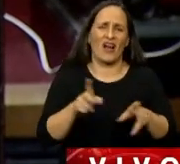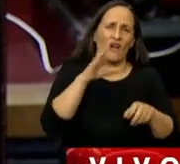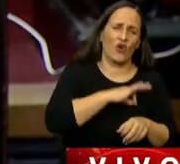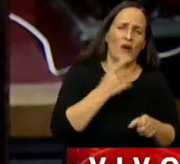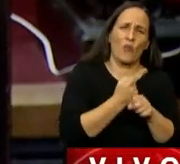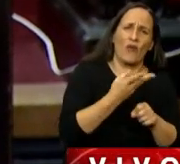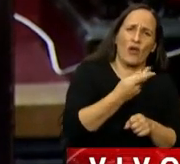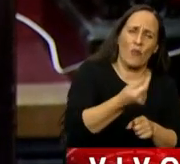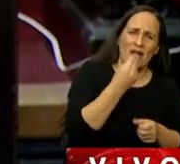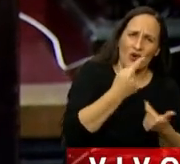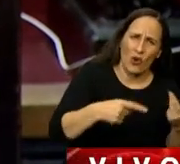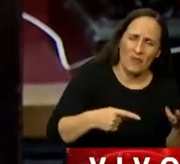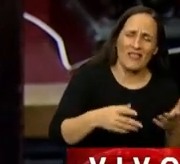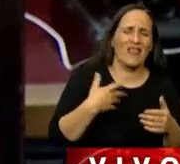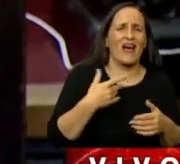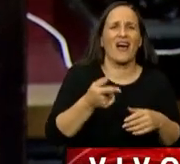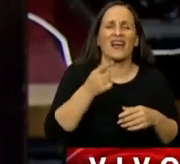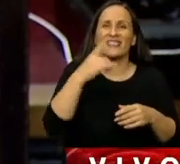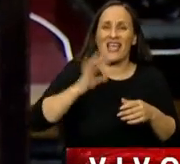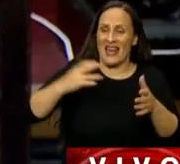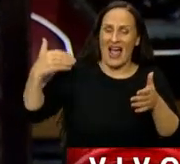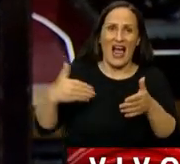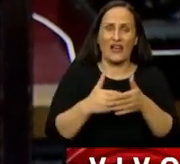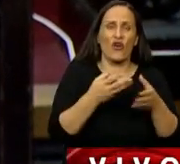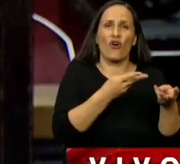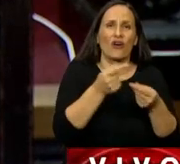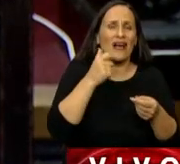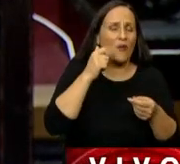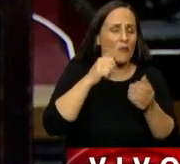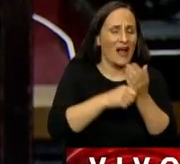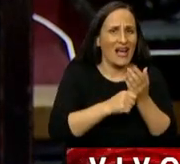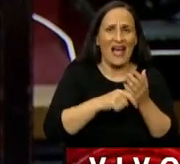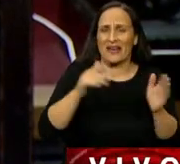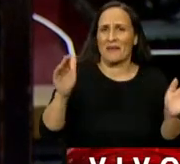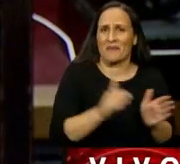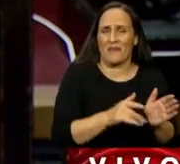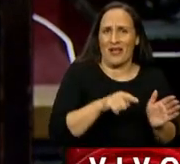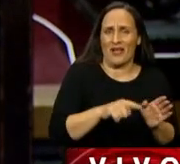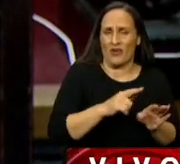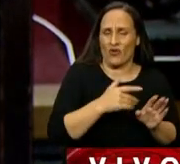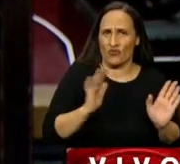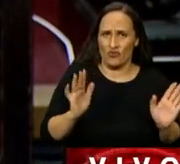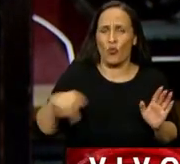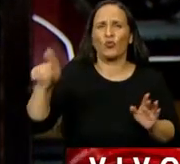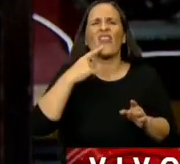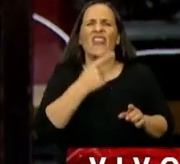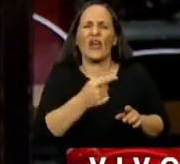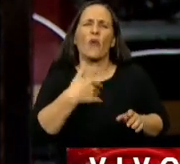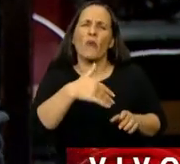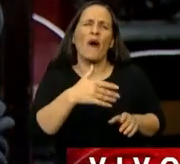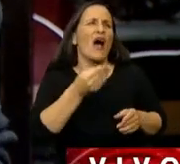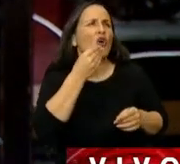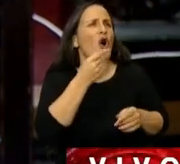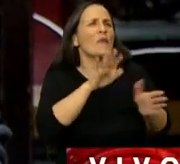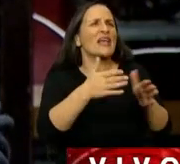y tenemos el consumo más bajo de carne en 100 años a los que prometieron que venían a reponer el asado. Yo no